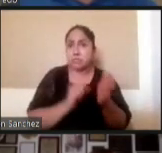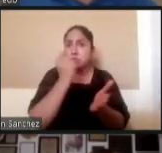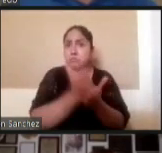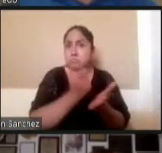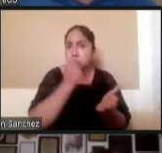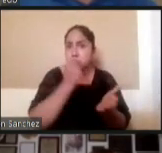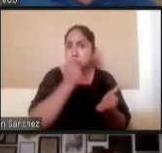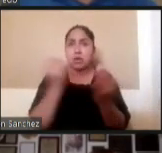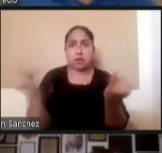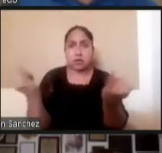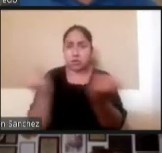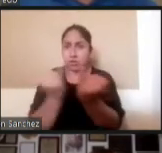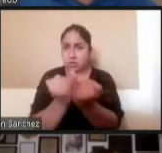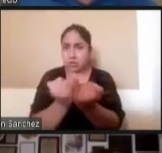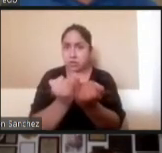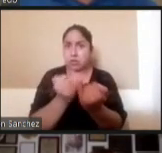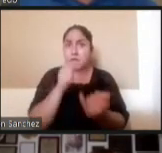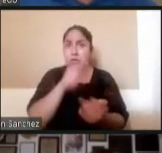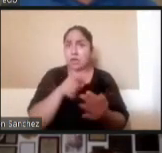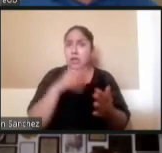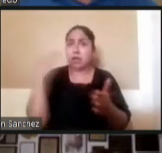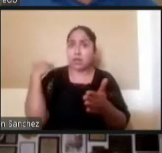es de